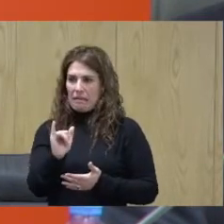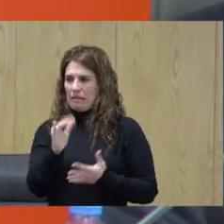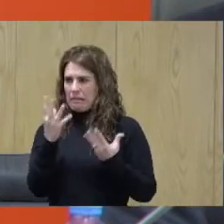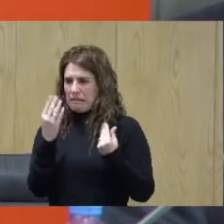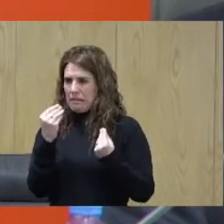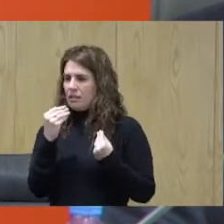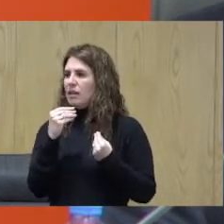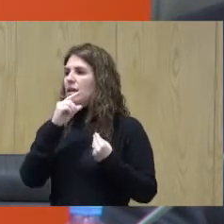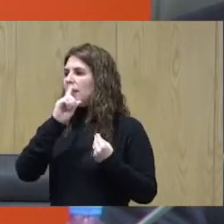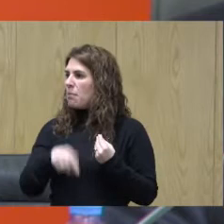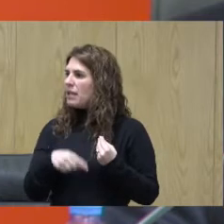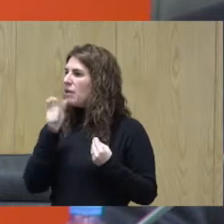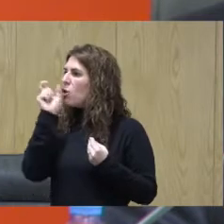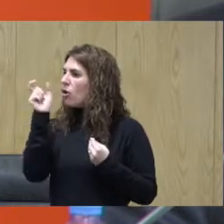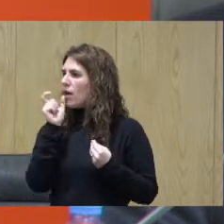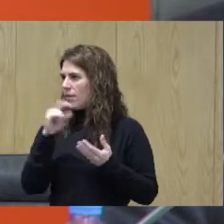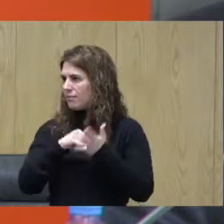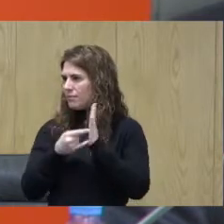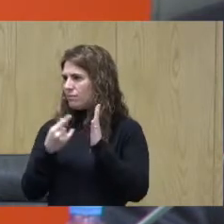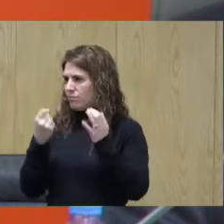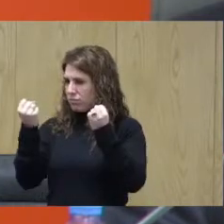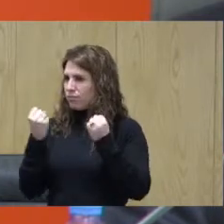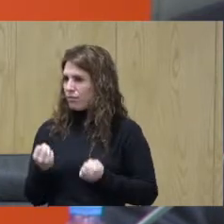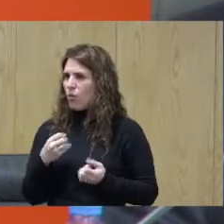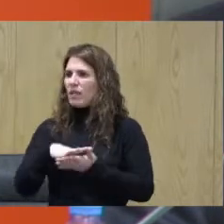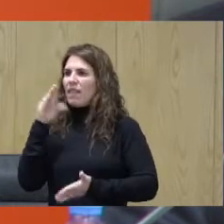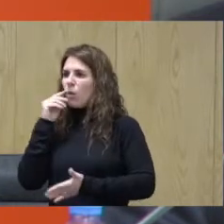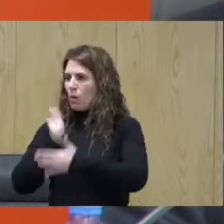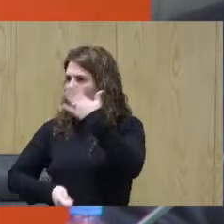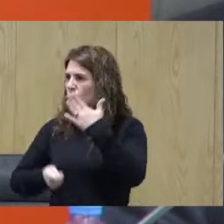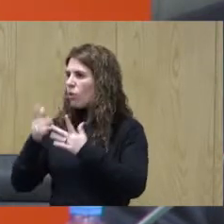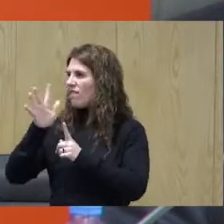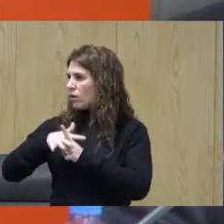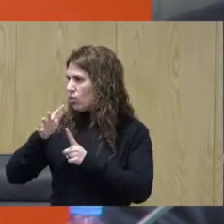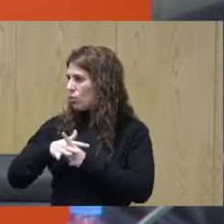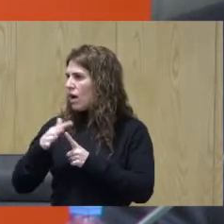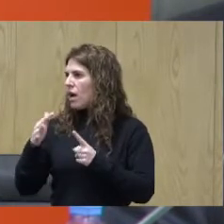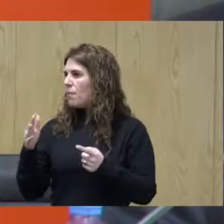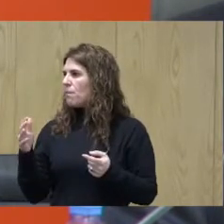que se utiliza pues es complicada. Entender una multa, entender una factura, entender